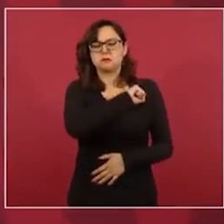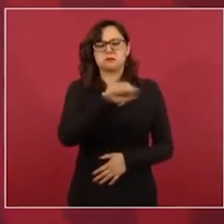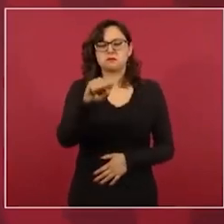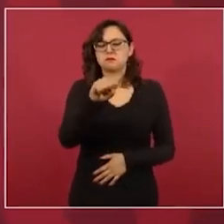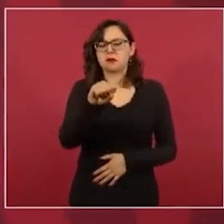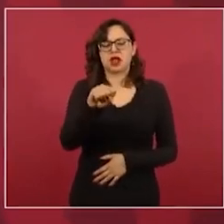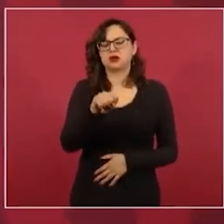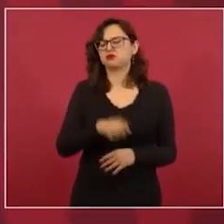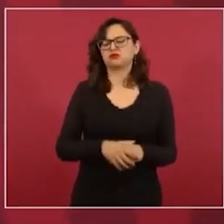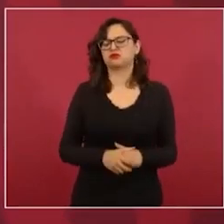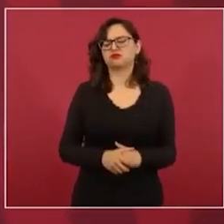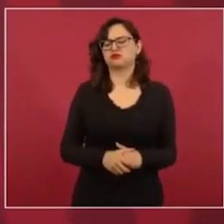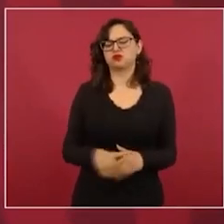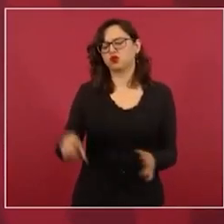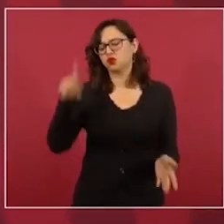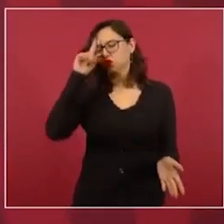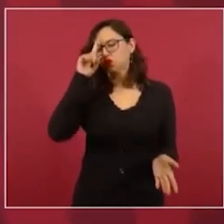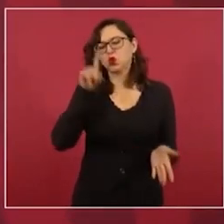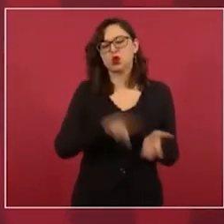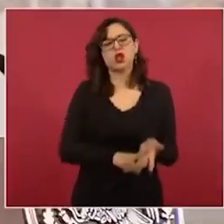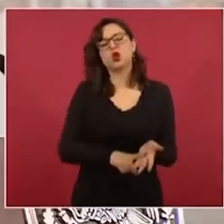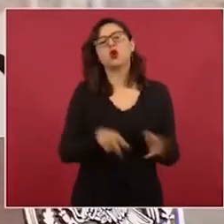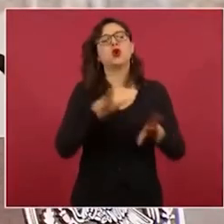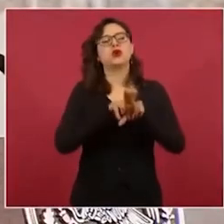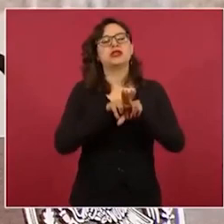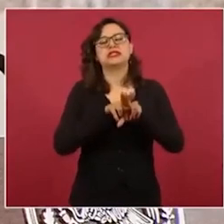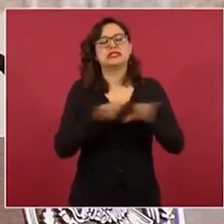Y no creo que sea que les hayan pagado.